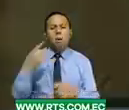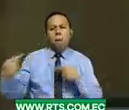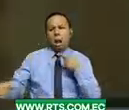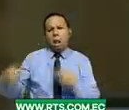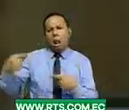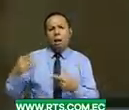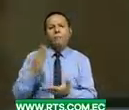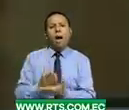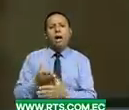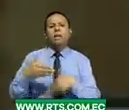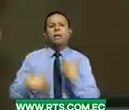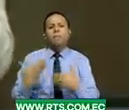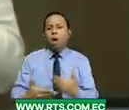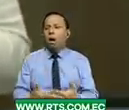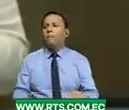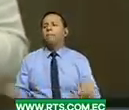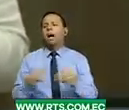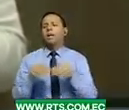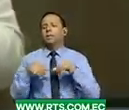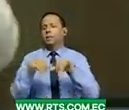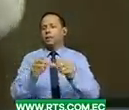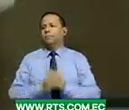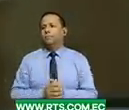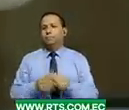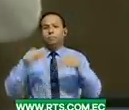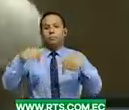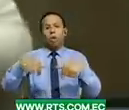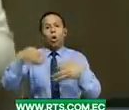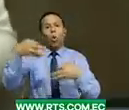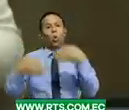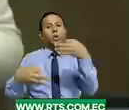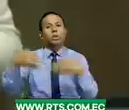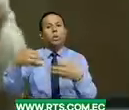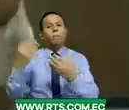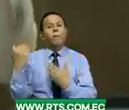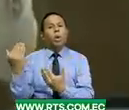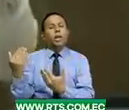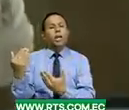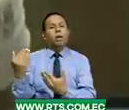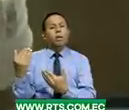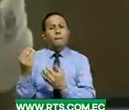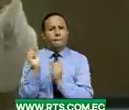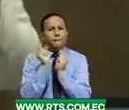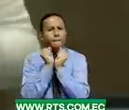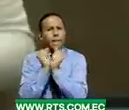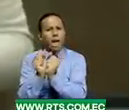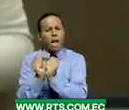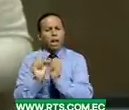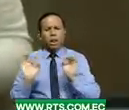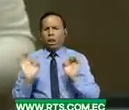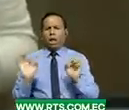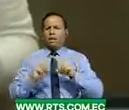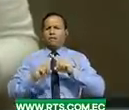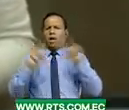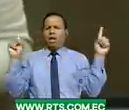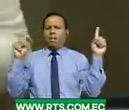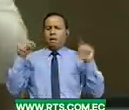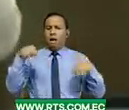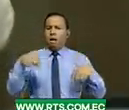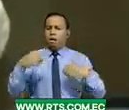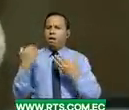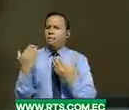continuó. Este juicio político y no penal. Desde lo político, su fin